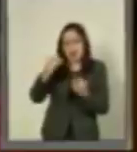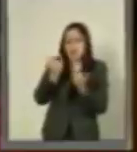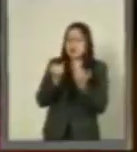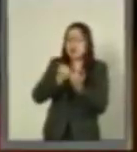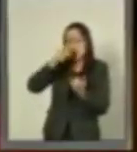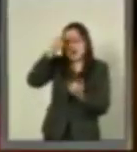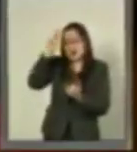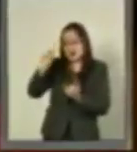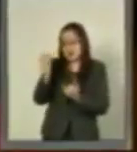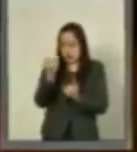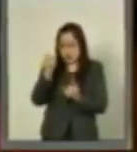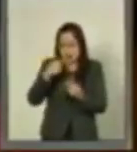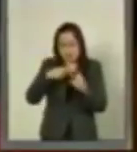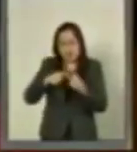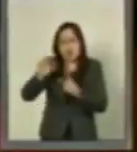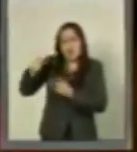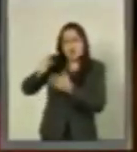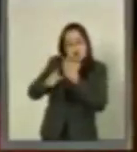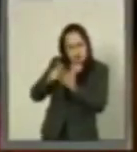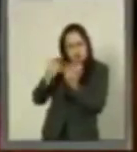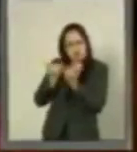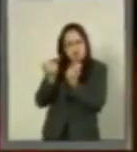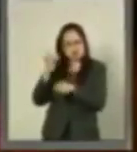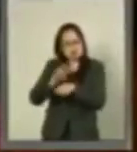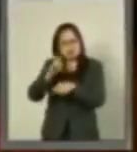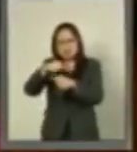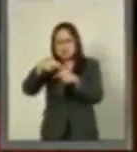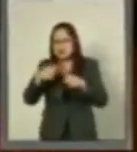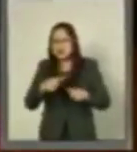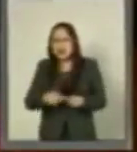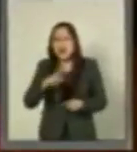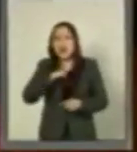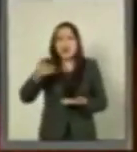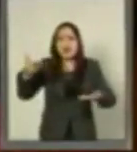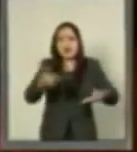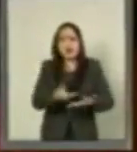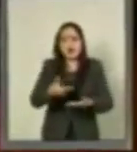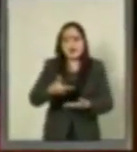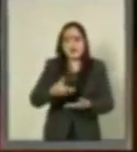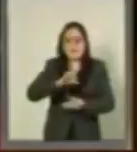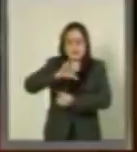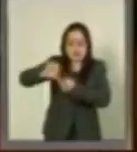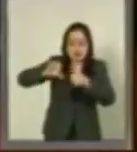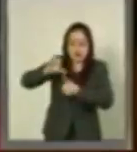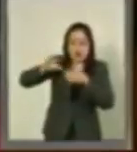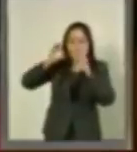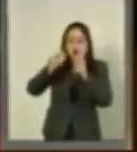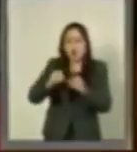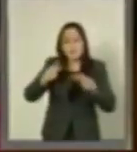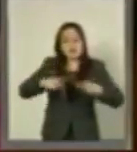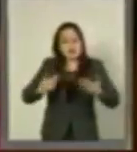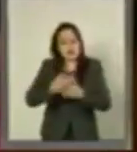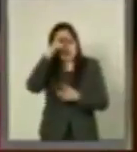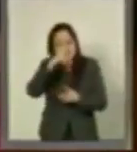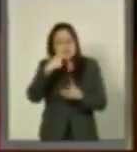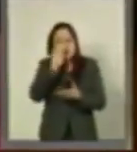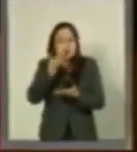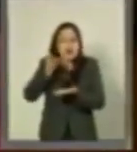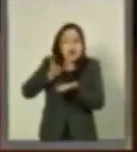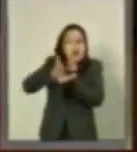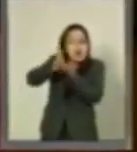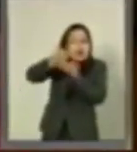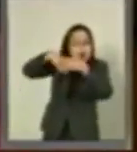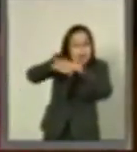Tijuana y en otros lugares, están para recibir a los que vienen de Centroamérica o mexicanos que quieren cruzar y no lo